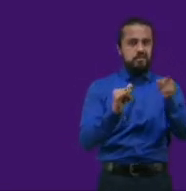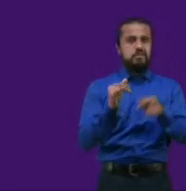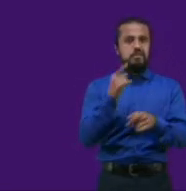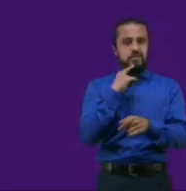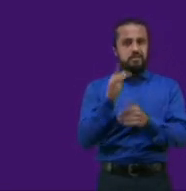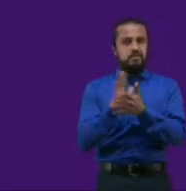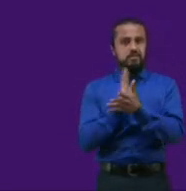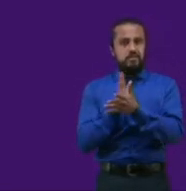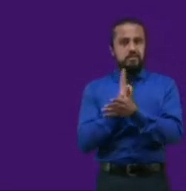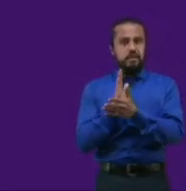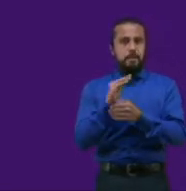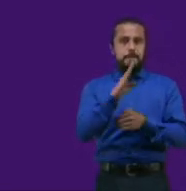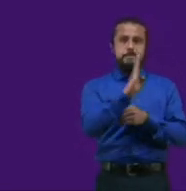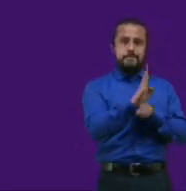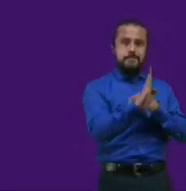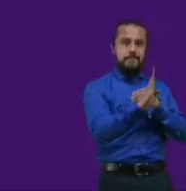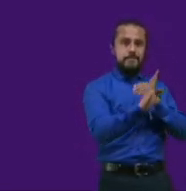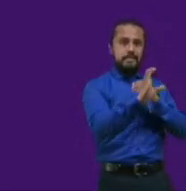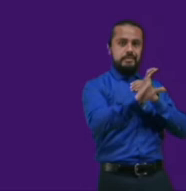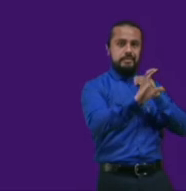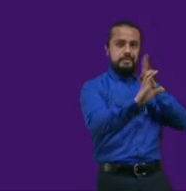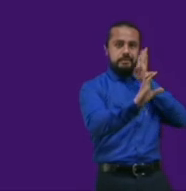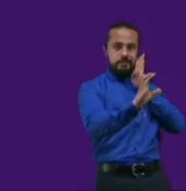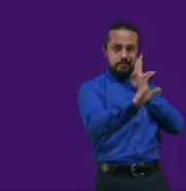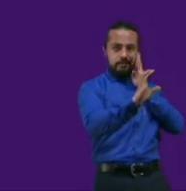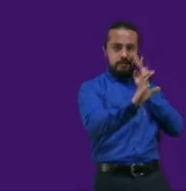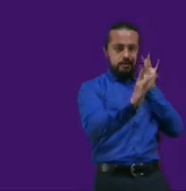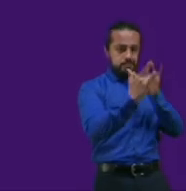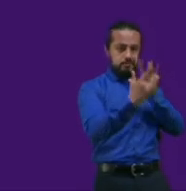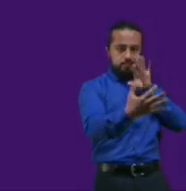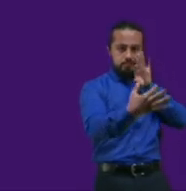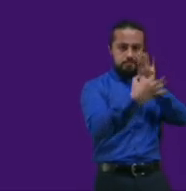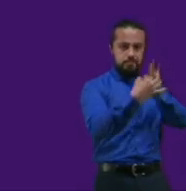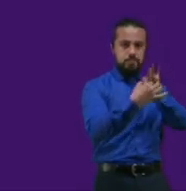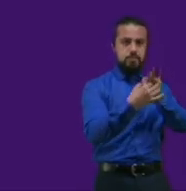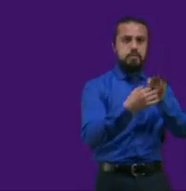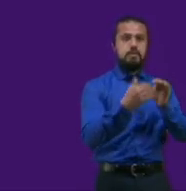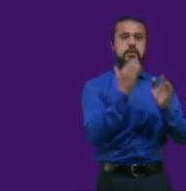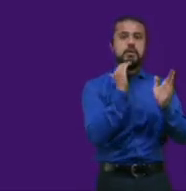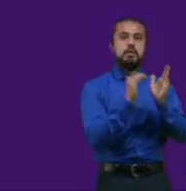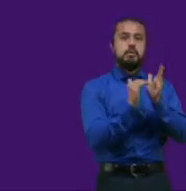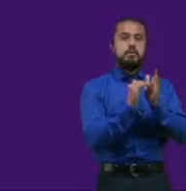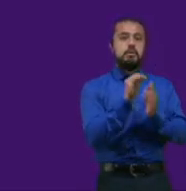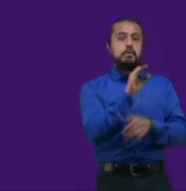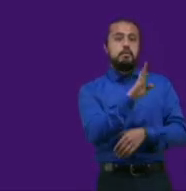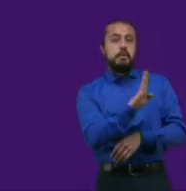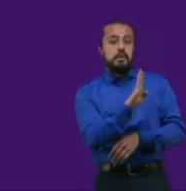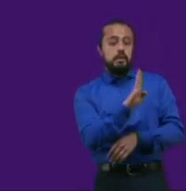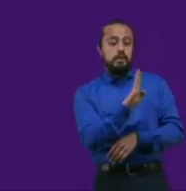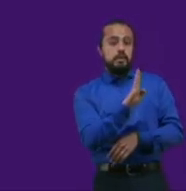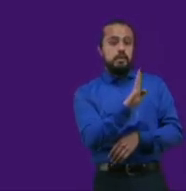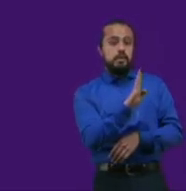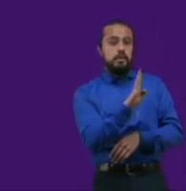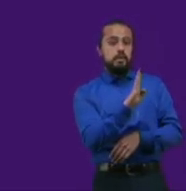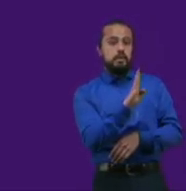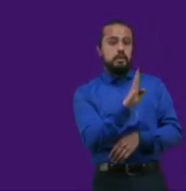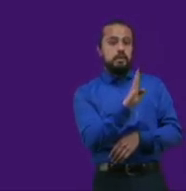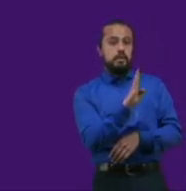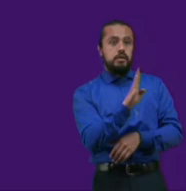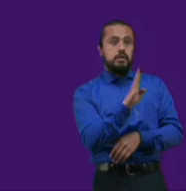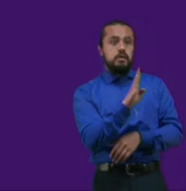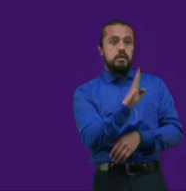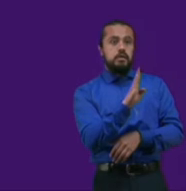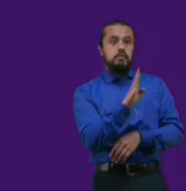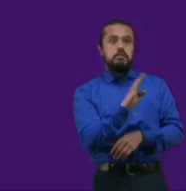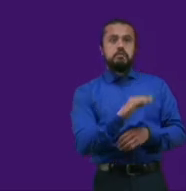B2C. Porque si uno tiene en el mundo B2B un producto, un servicio, no sé, algo, pues,